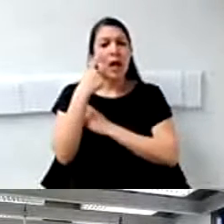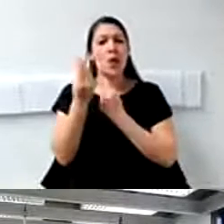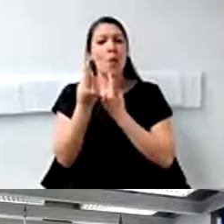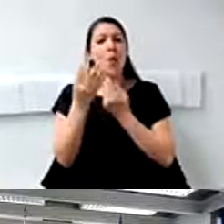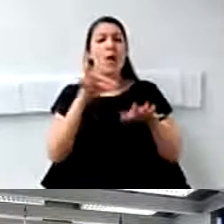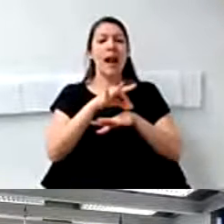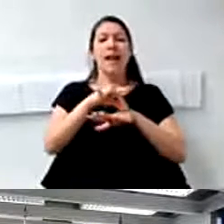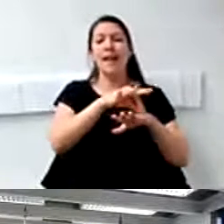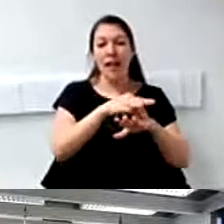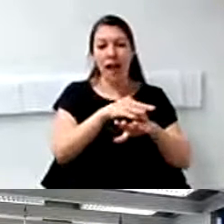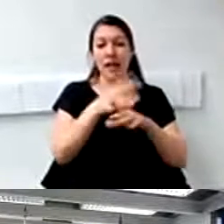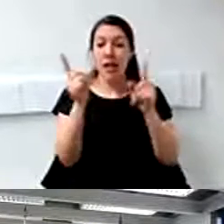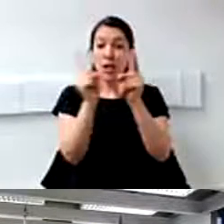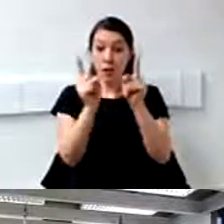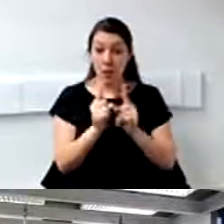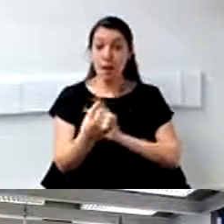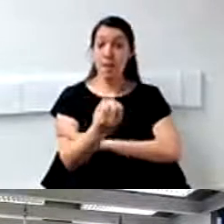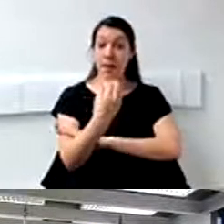Digo, ¿el resumen ese? Sí,